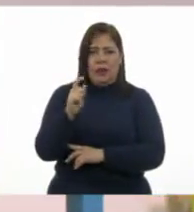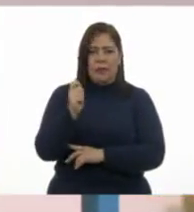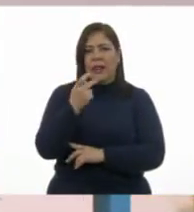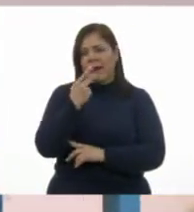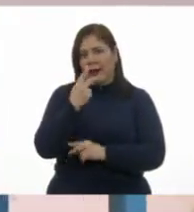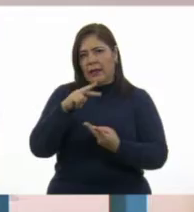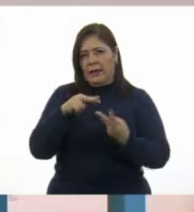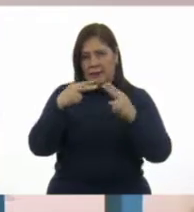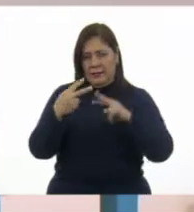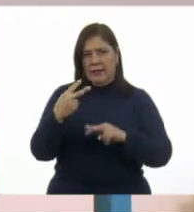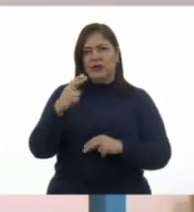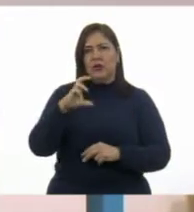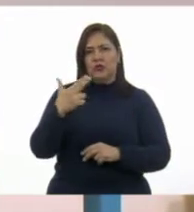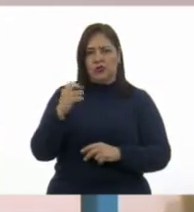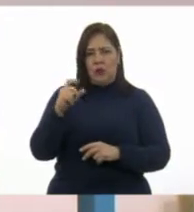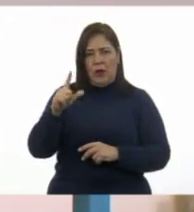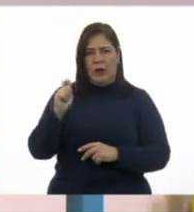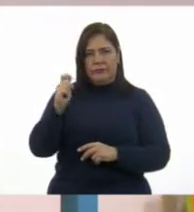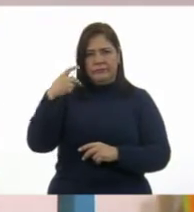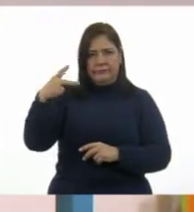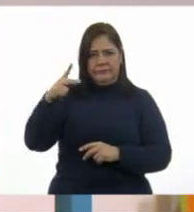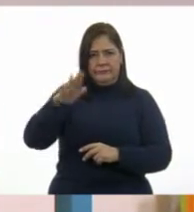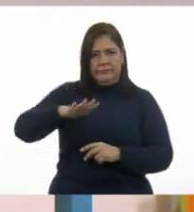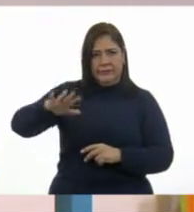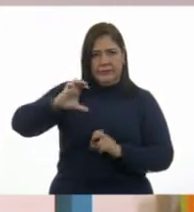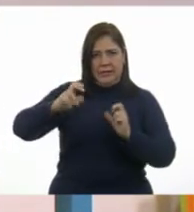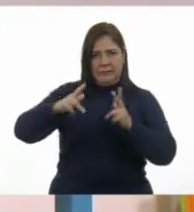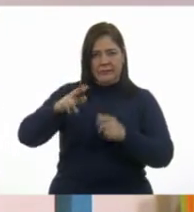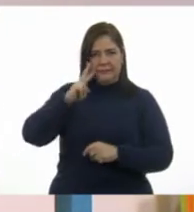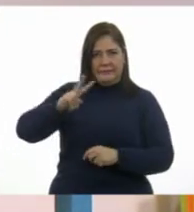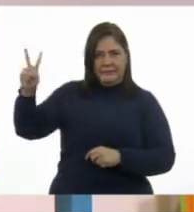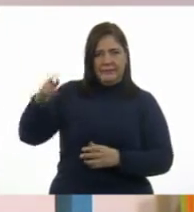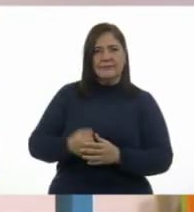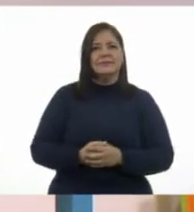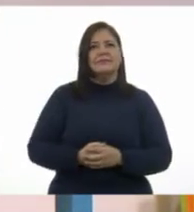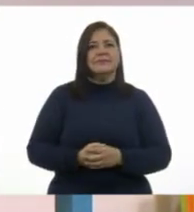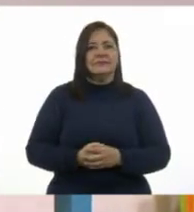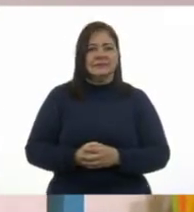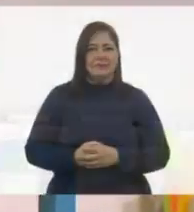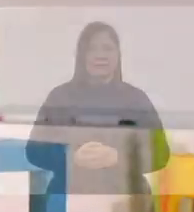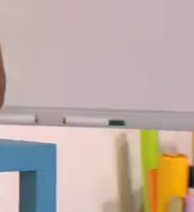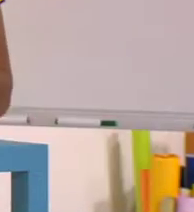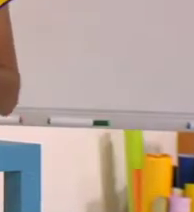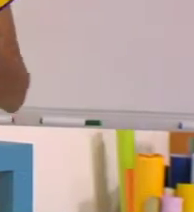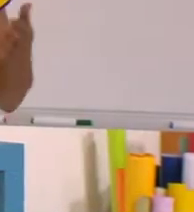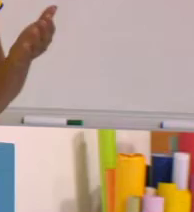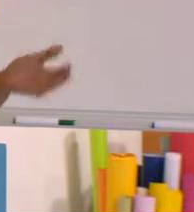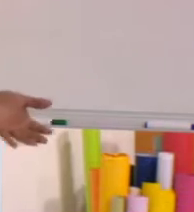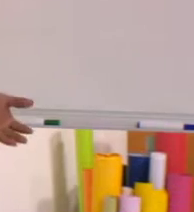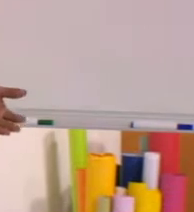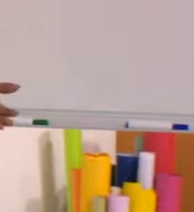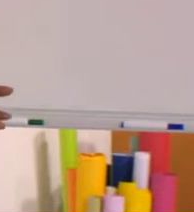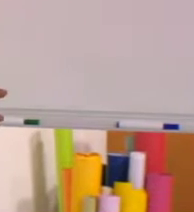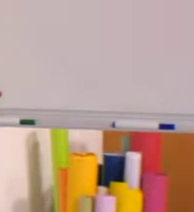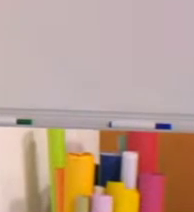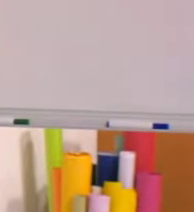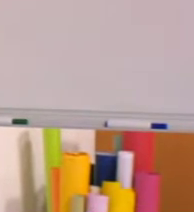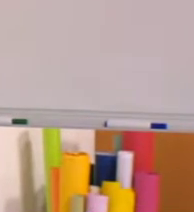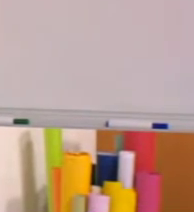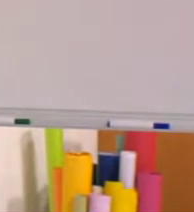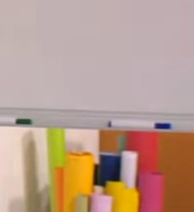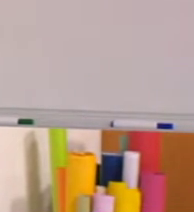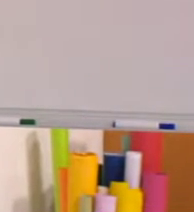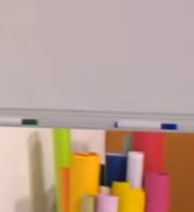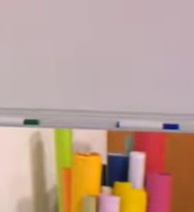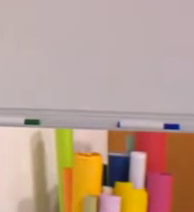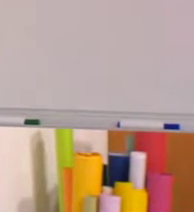Gulemikajela kun hini pimelchak, mikajela kebache yilalti chap y chap, mu melela kush, y